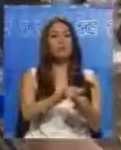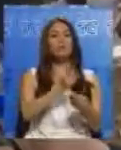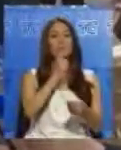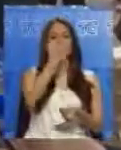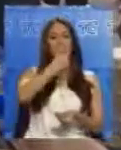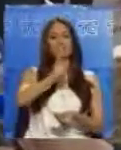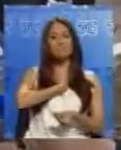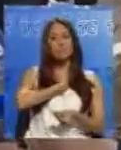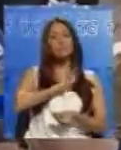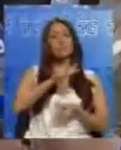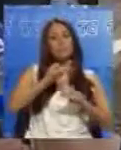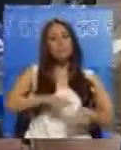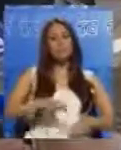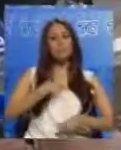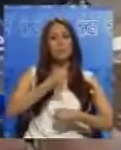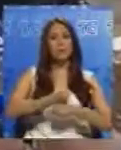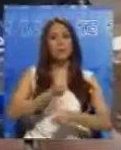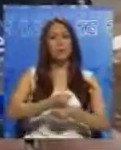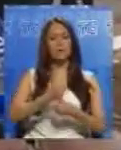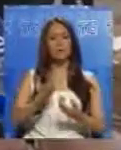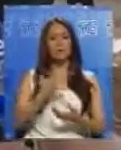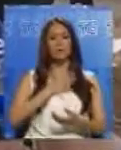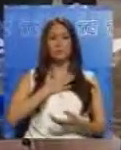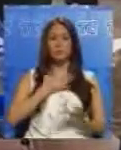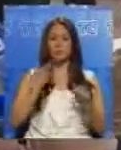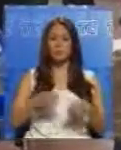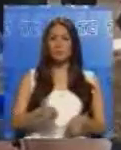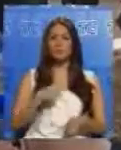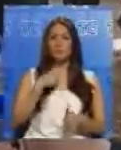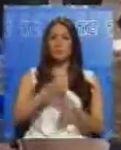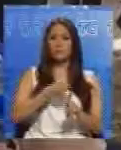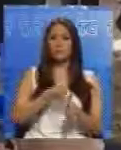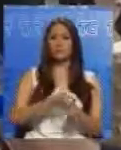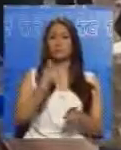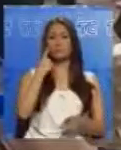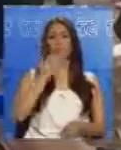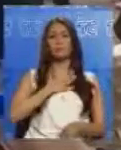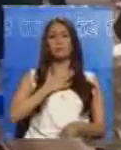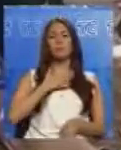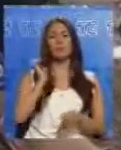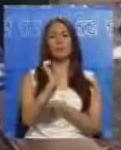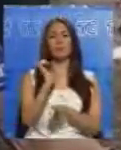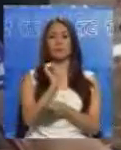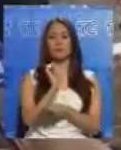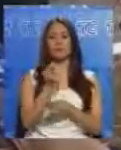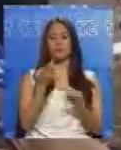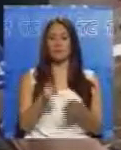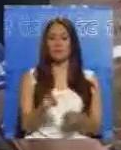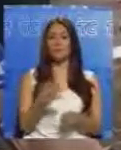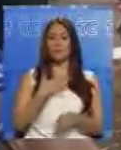el pueblo tiene que poner su parte. Yo pongo mi parte para hacer rica a mi país, para dar mi